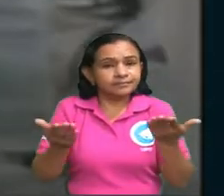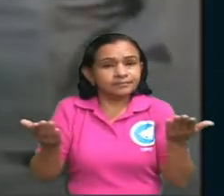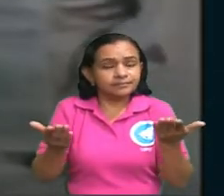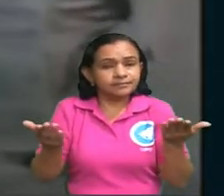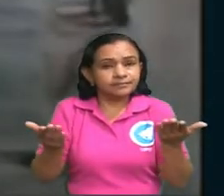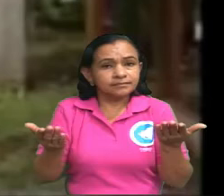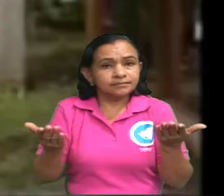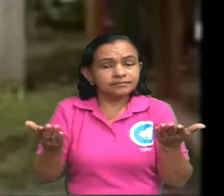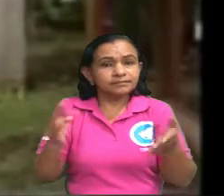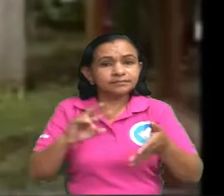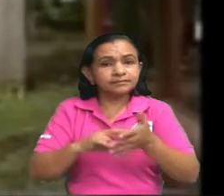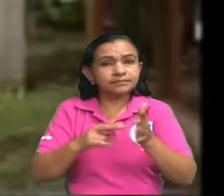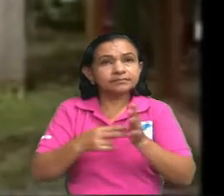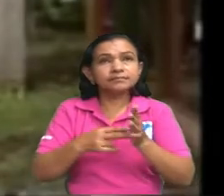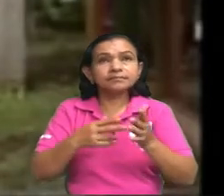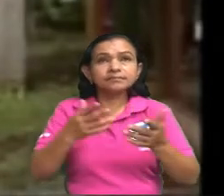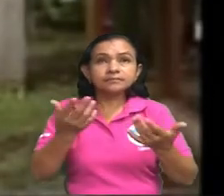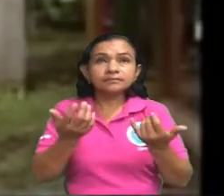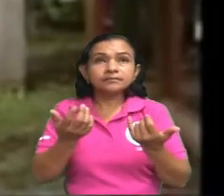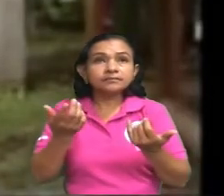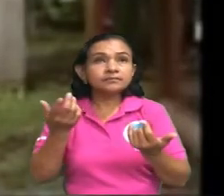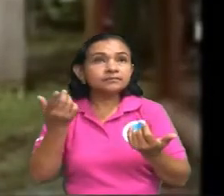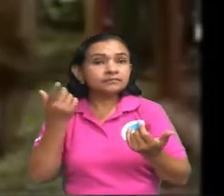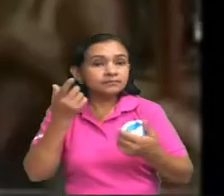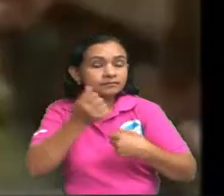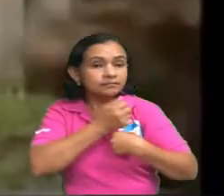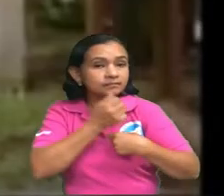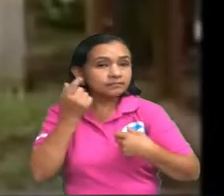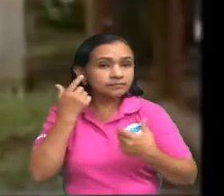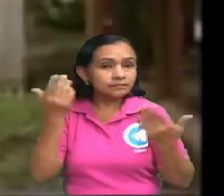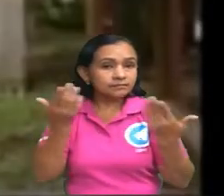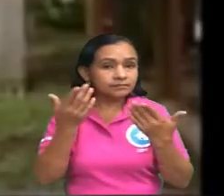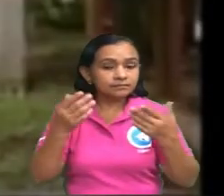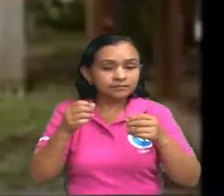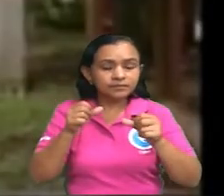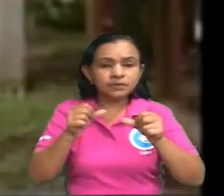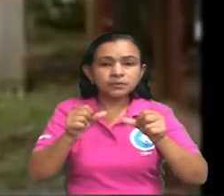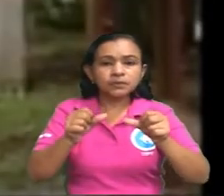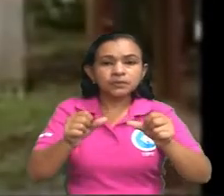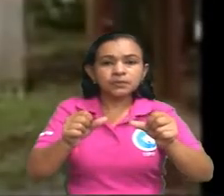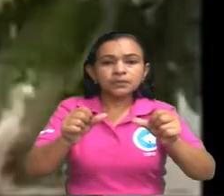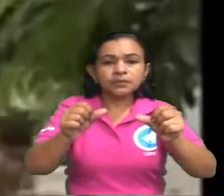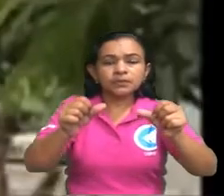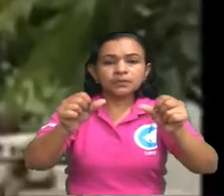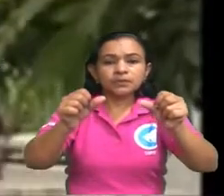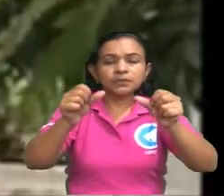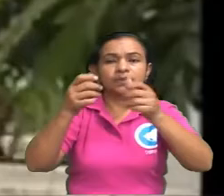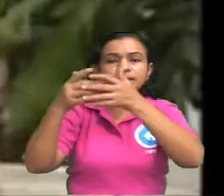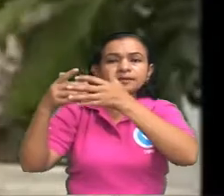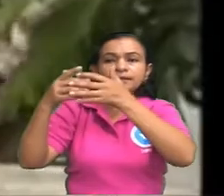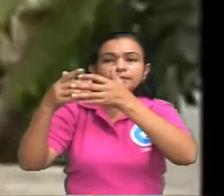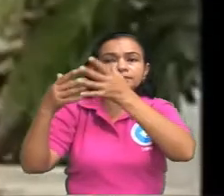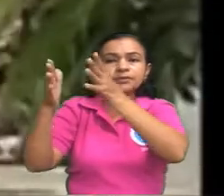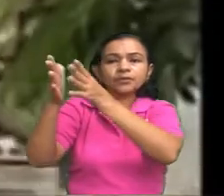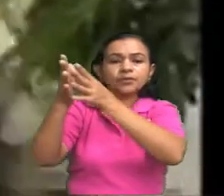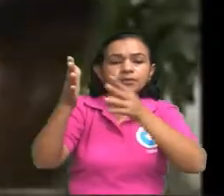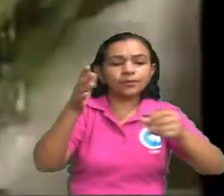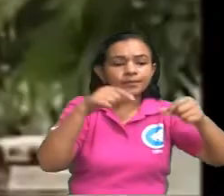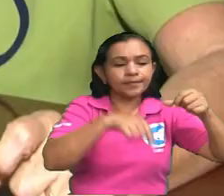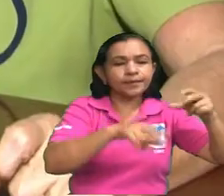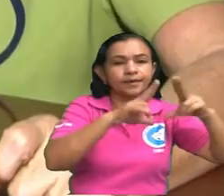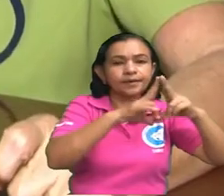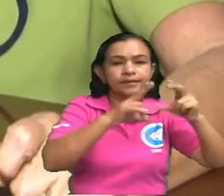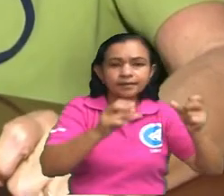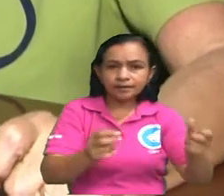que funcionó la Guardia Nacional como la prolongación de los marines norteamericanos en el